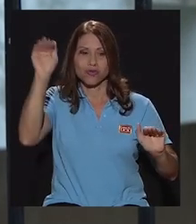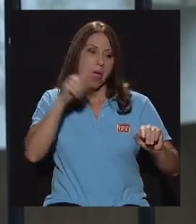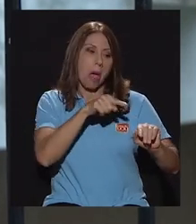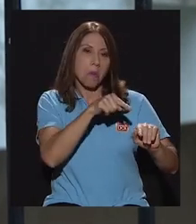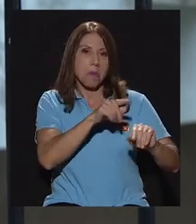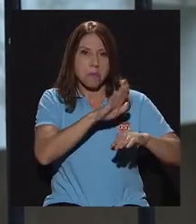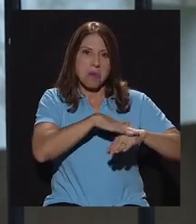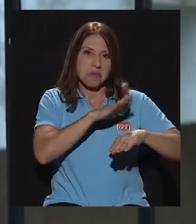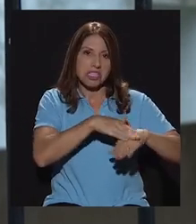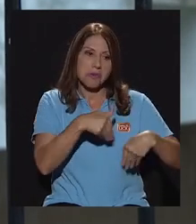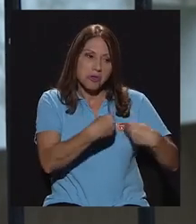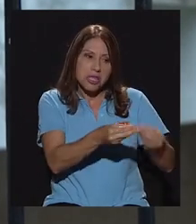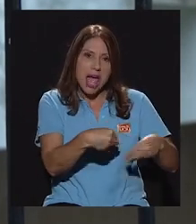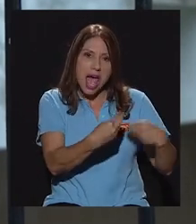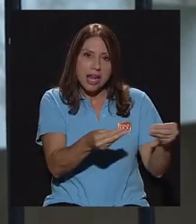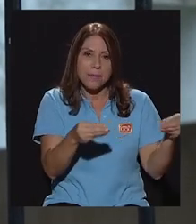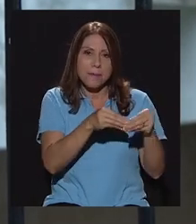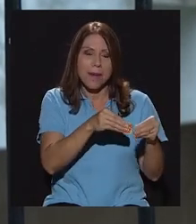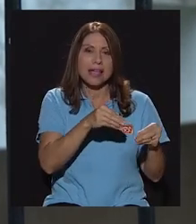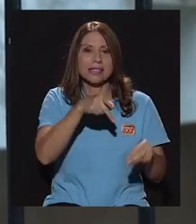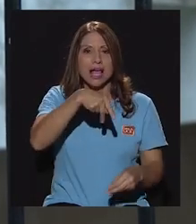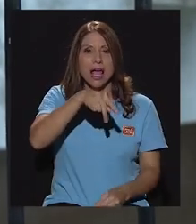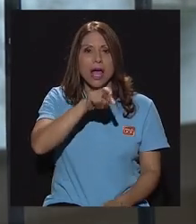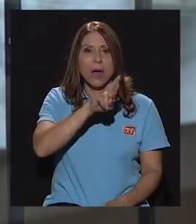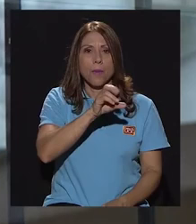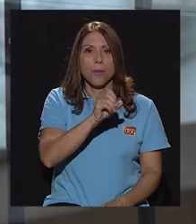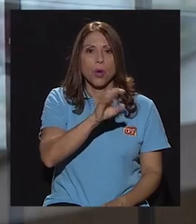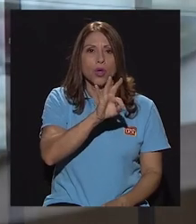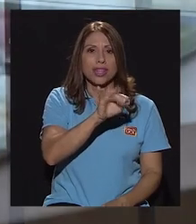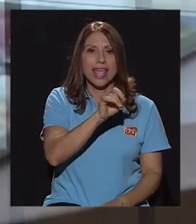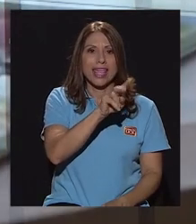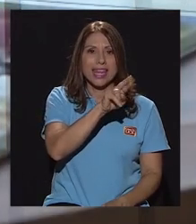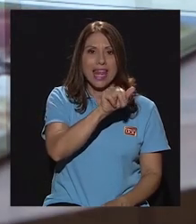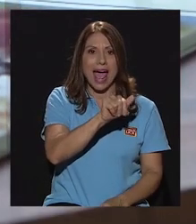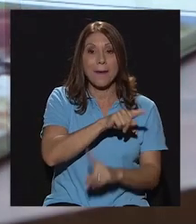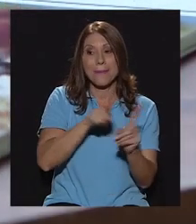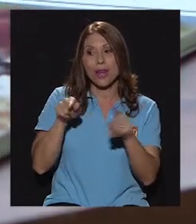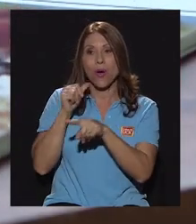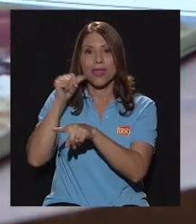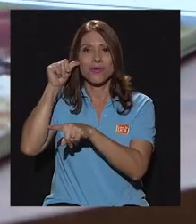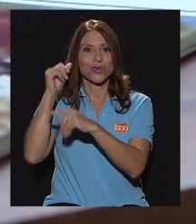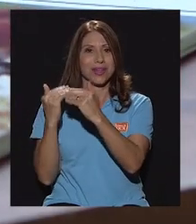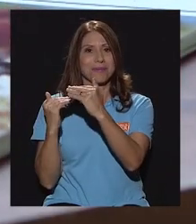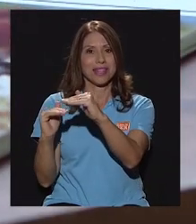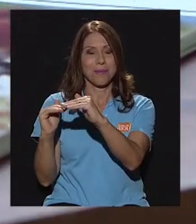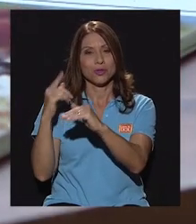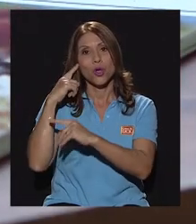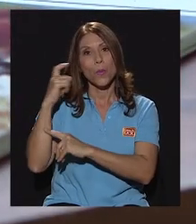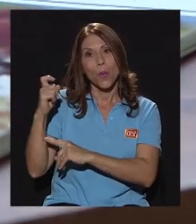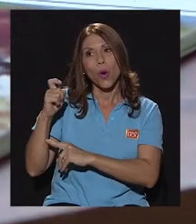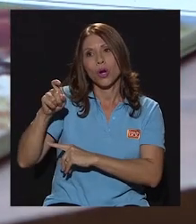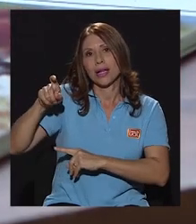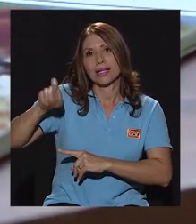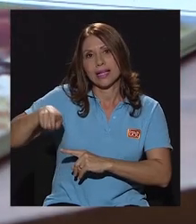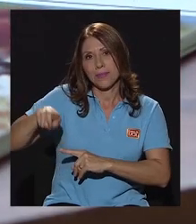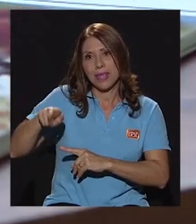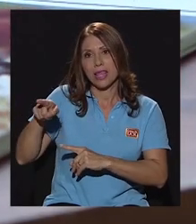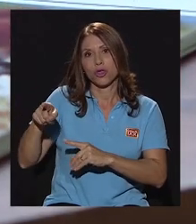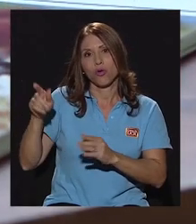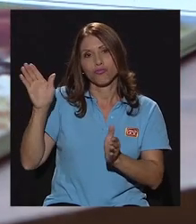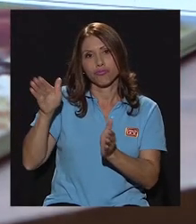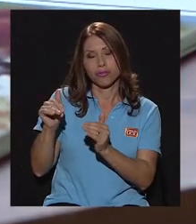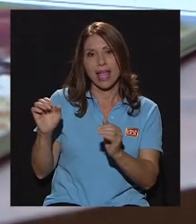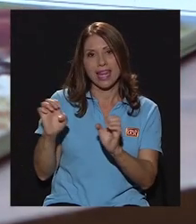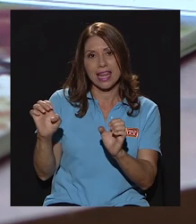más permisivos y dar un poquito más de proteína. En adultos la limitamos un poco por la cuestión del requerimiento